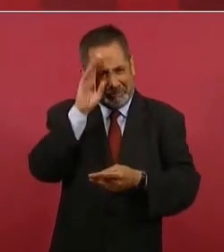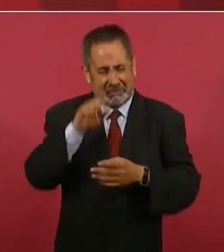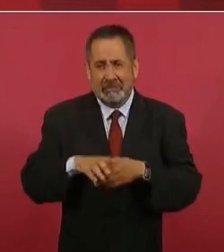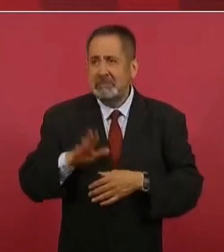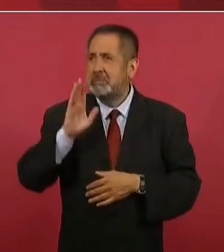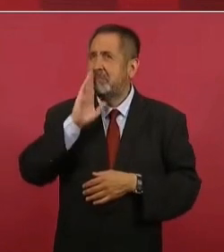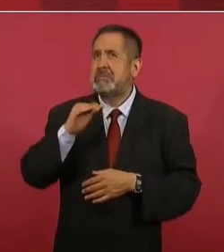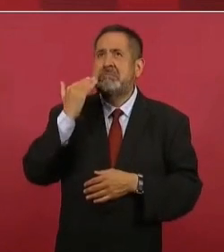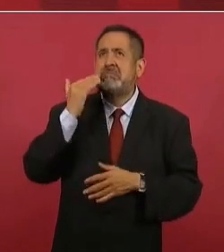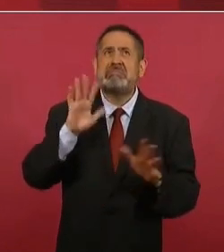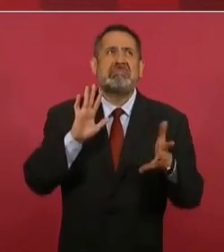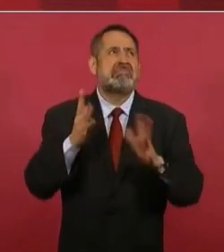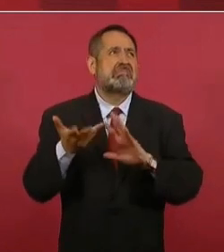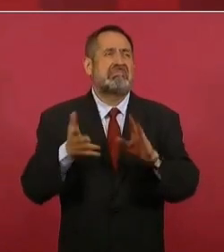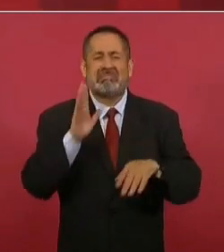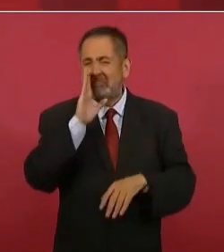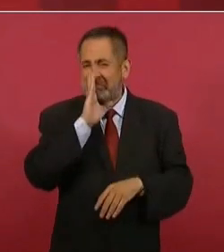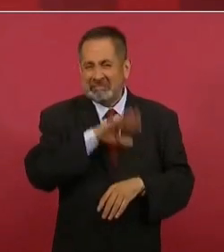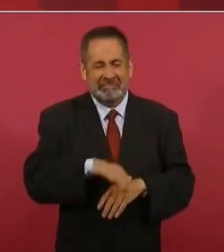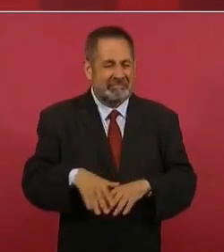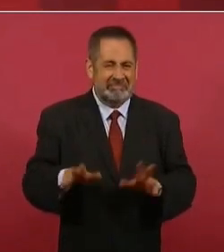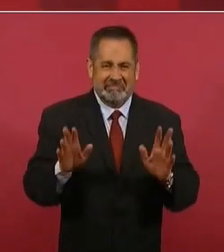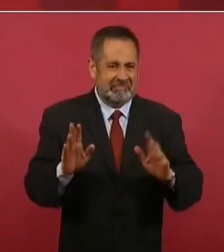mal hecha,